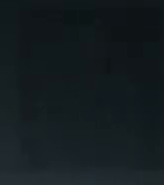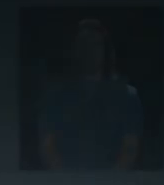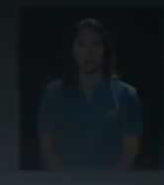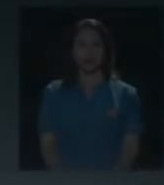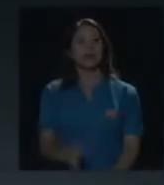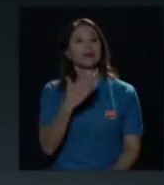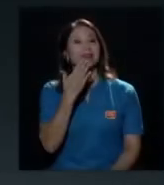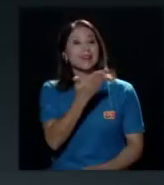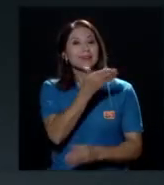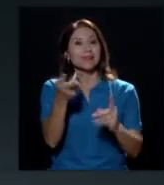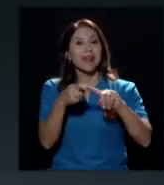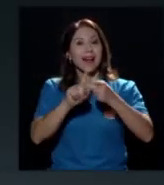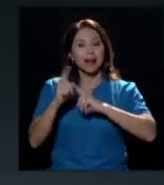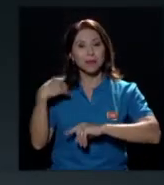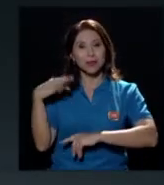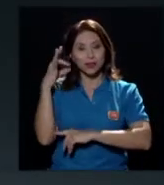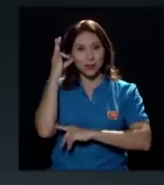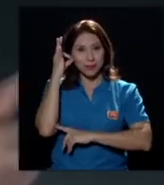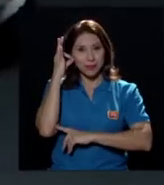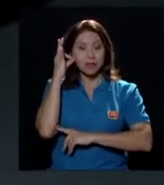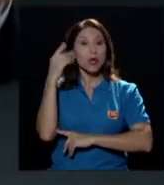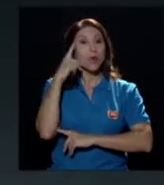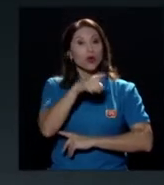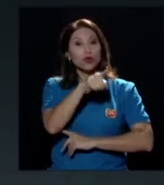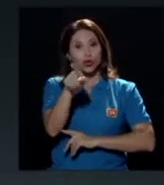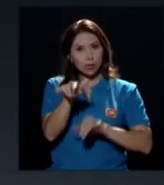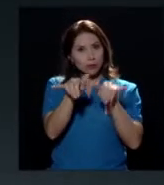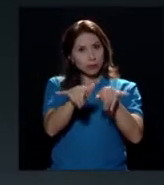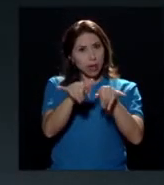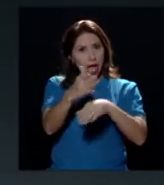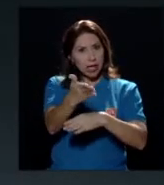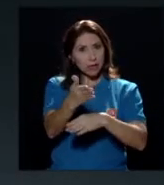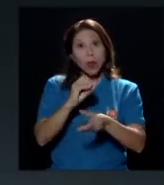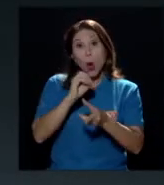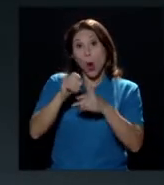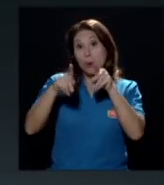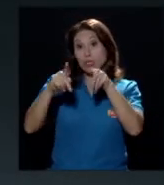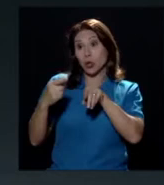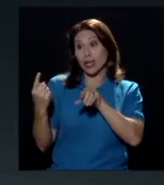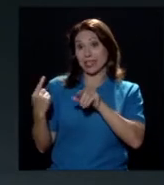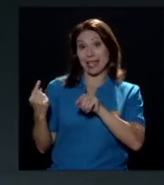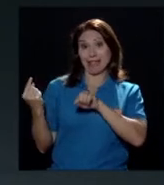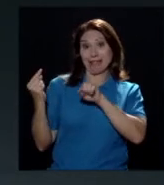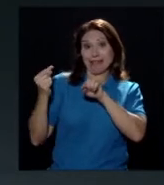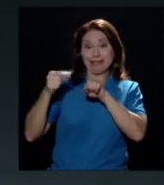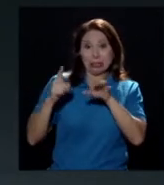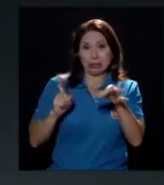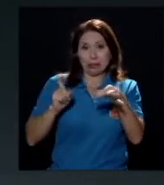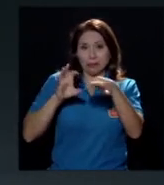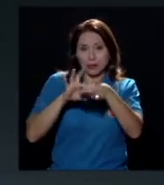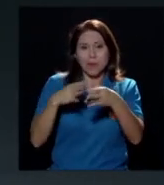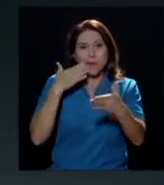Gracias, amigas y amigos, por continuar ahí. O bienvenidos los que se han sumado en este momento.